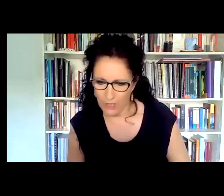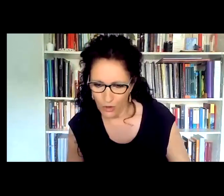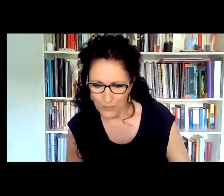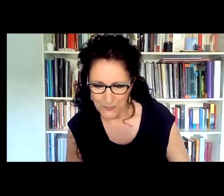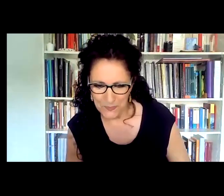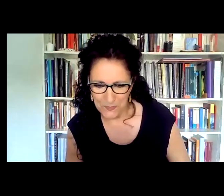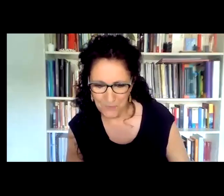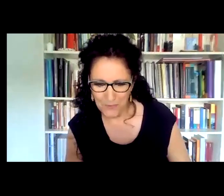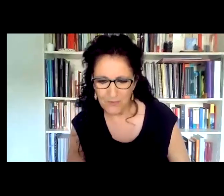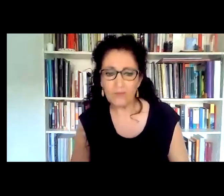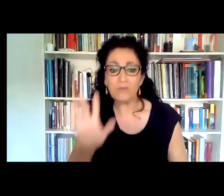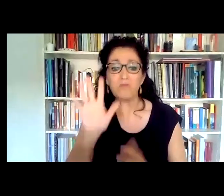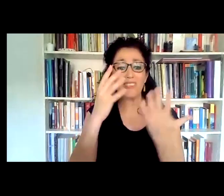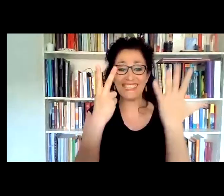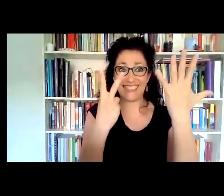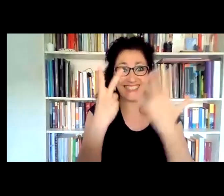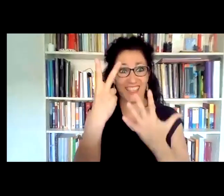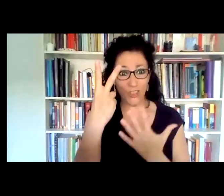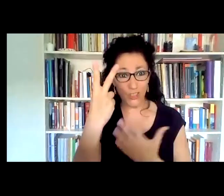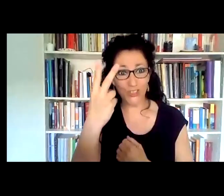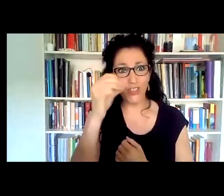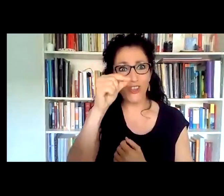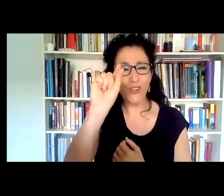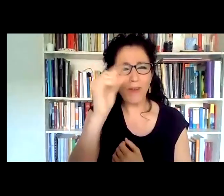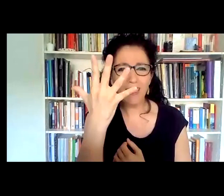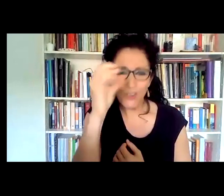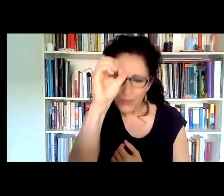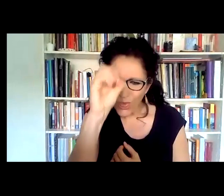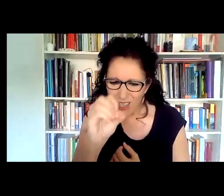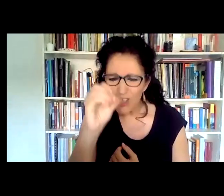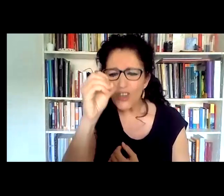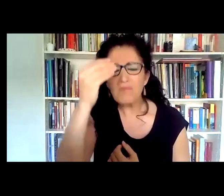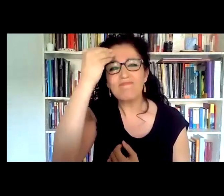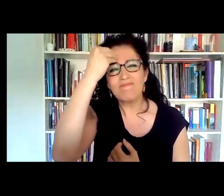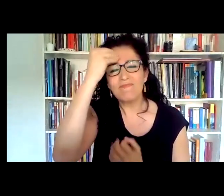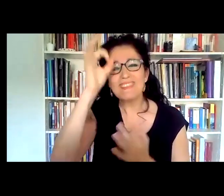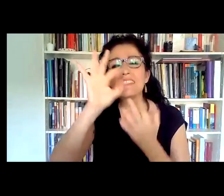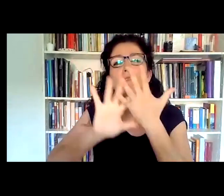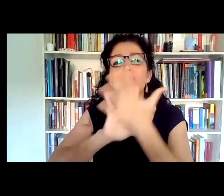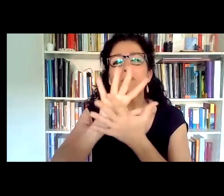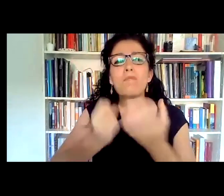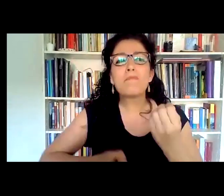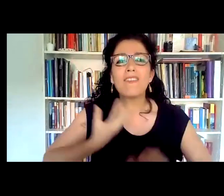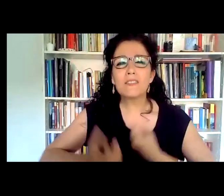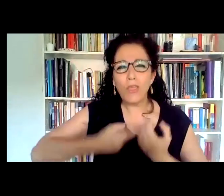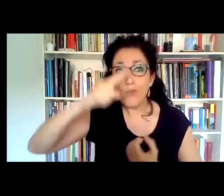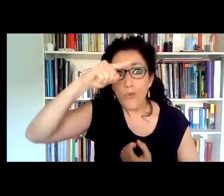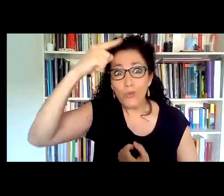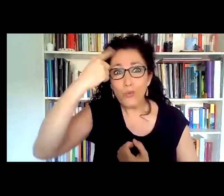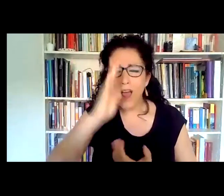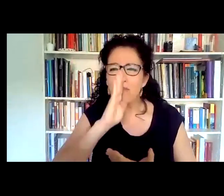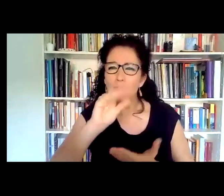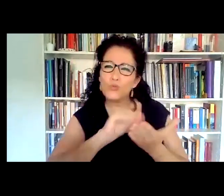que la cultura en lengua de signos es una forma de empoderamiento. El 72,5%